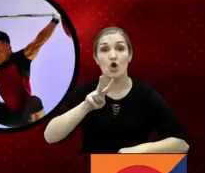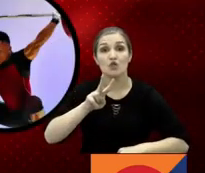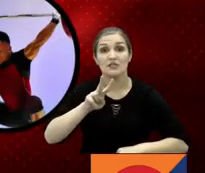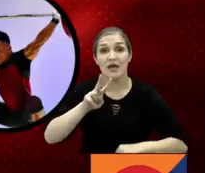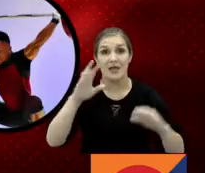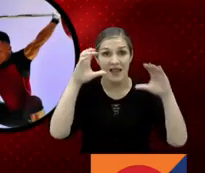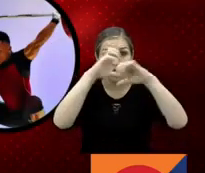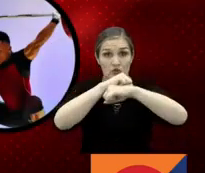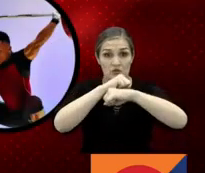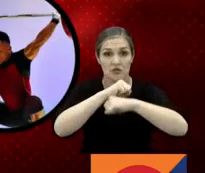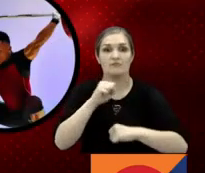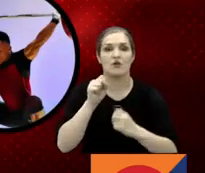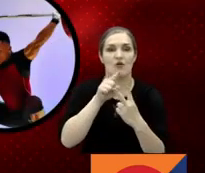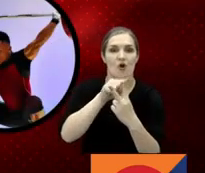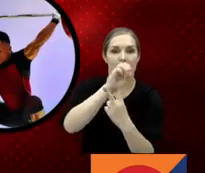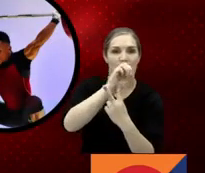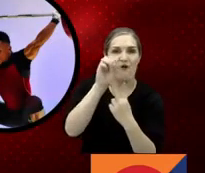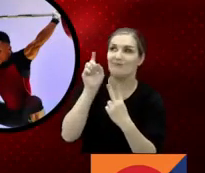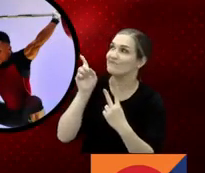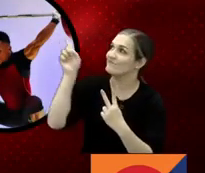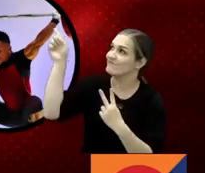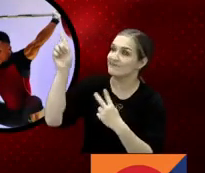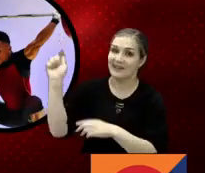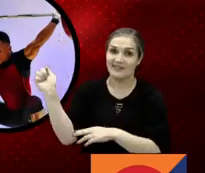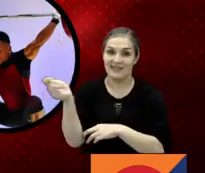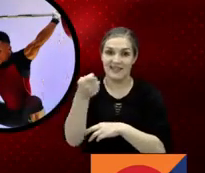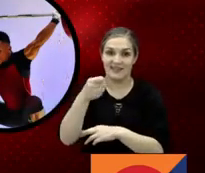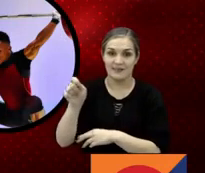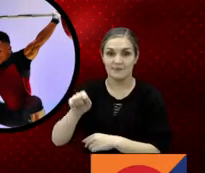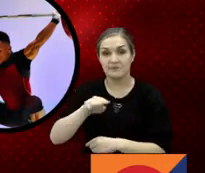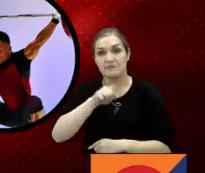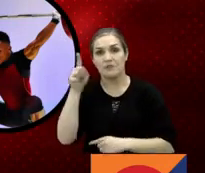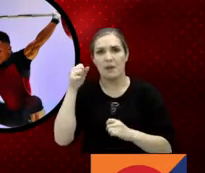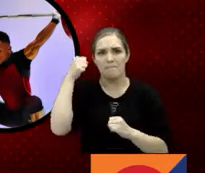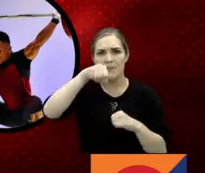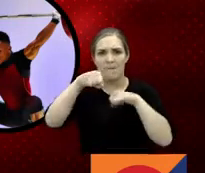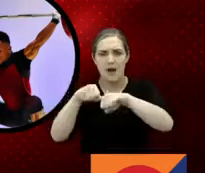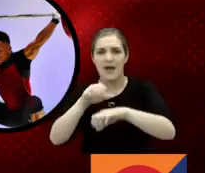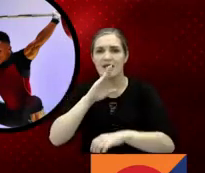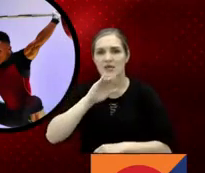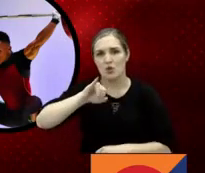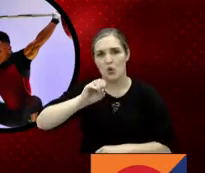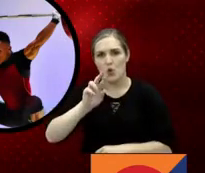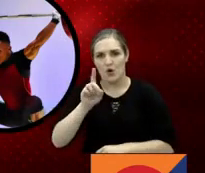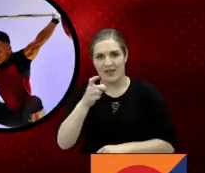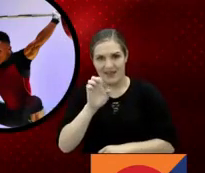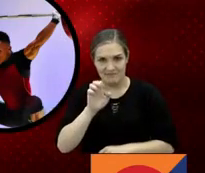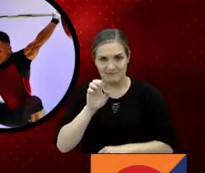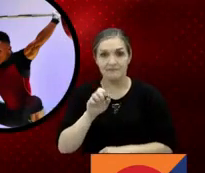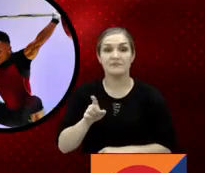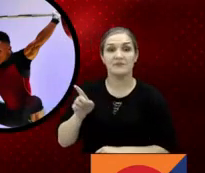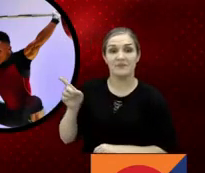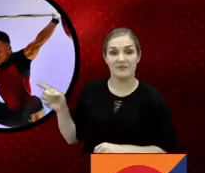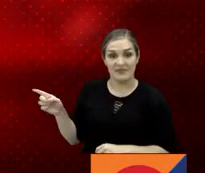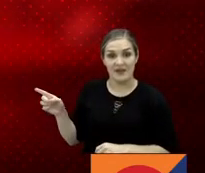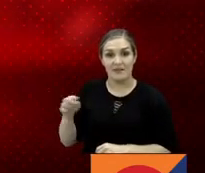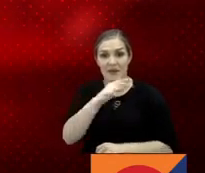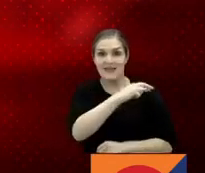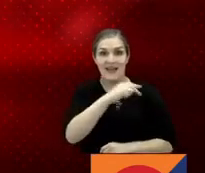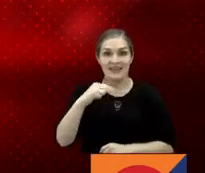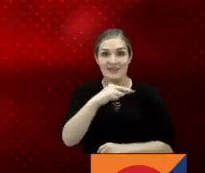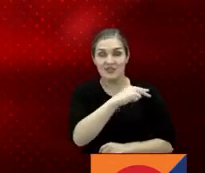12:00, Juan Sebastián Cabal y Robert Farah. Jorge Vivas a las 12:27, 5:02 de la mañana, Isabel Arcila en natación, y